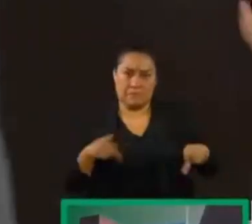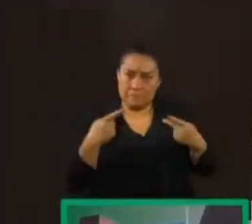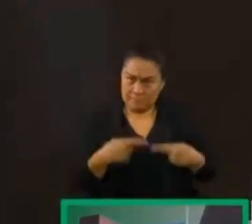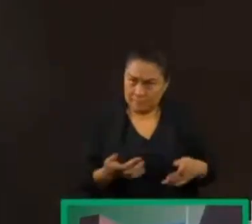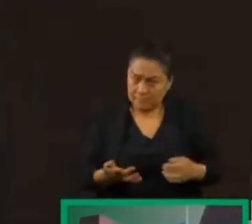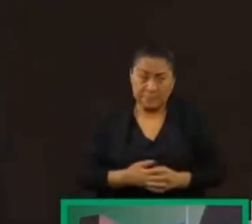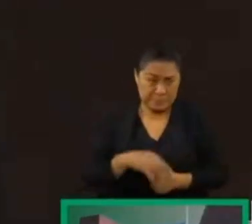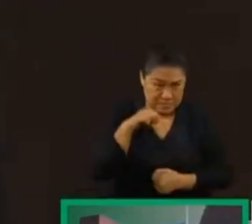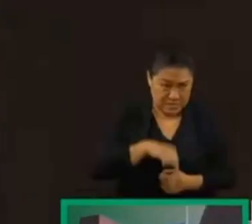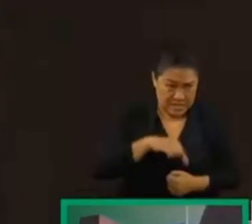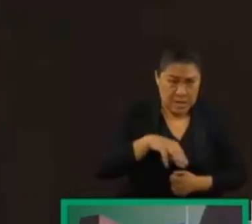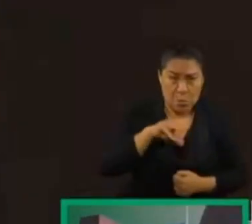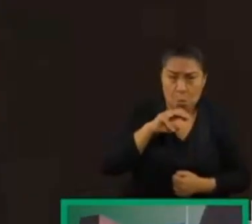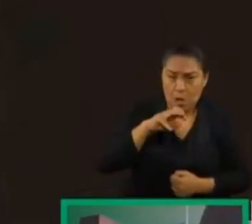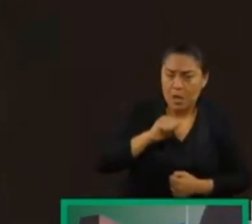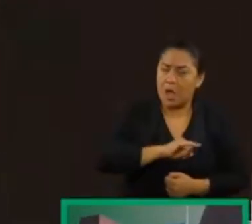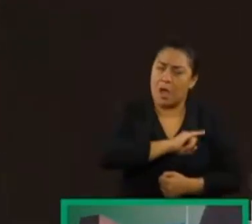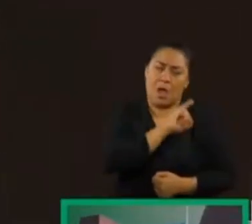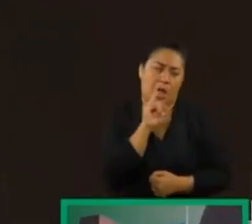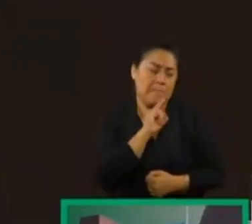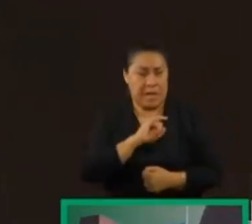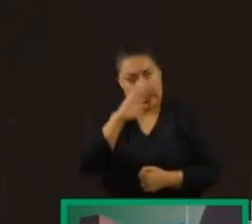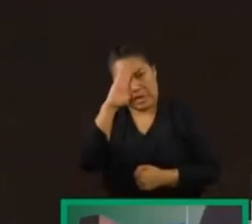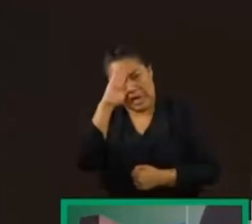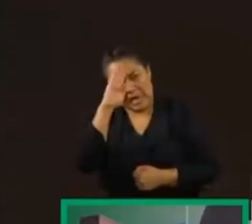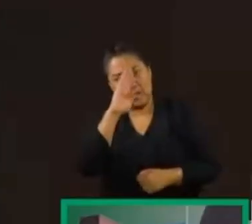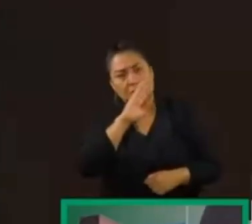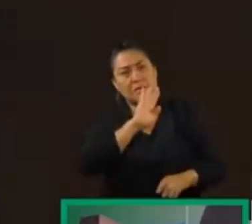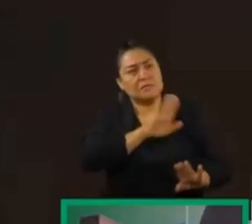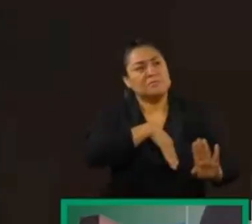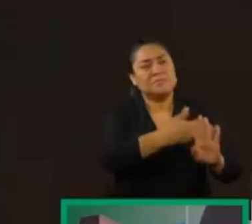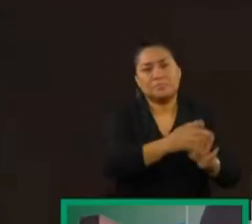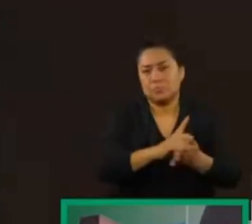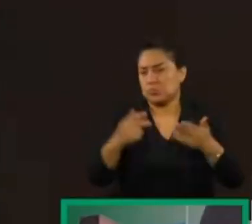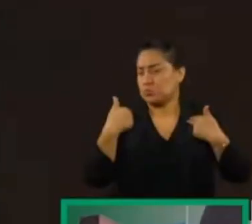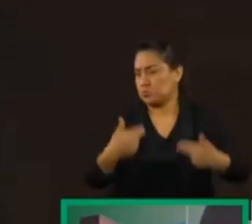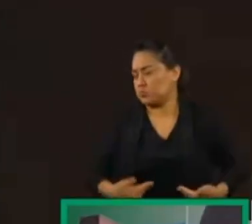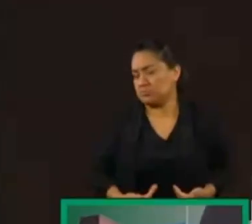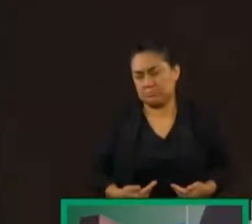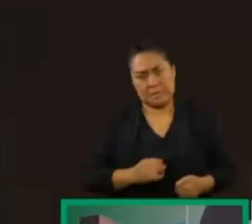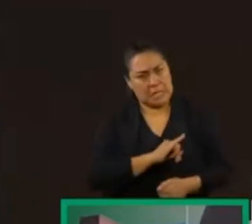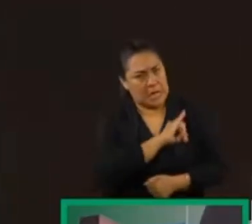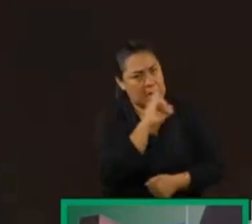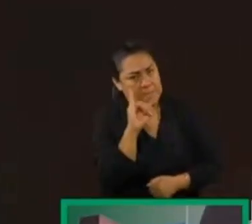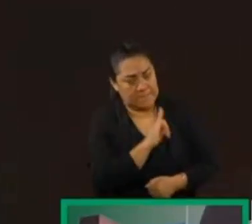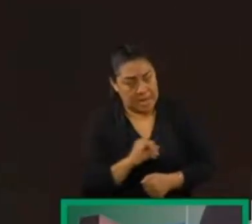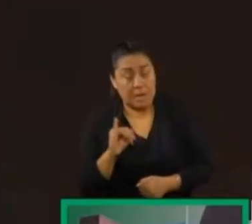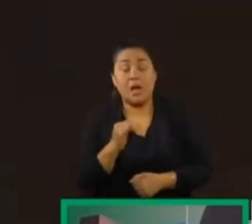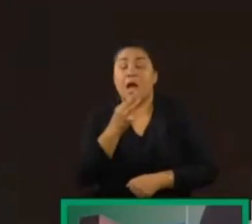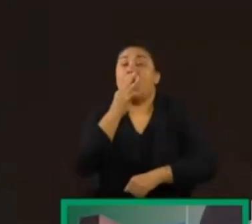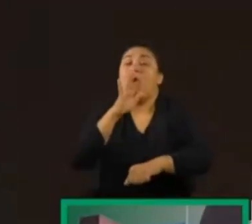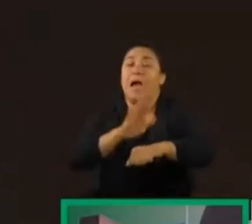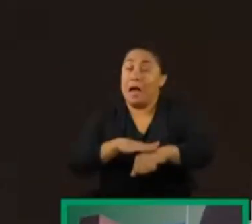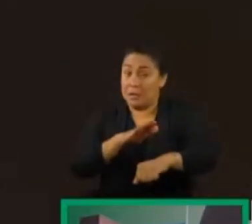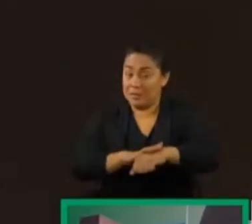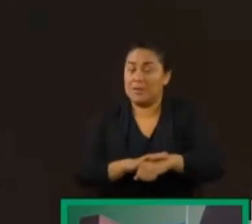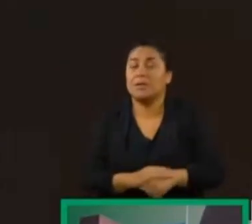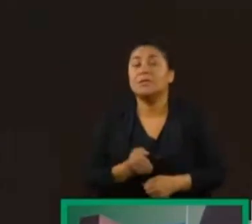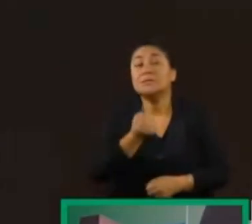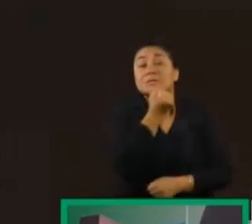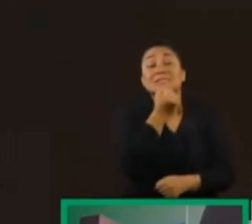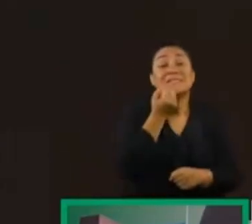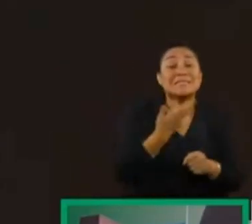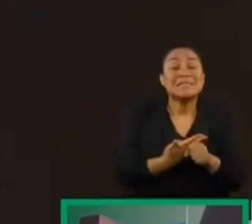En Morena jamás violentaremos los derechos humanos. Y quiero que sepan que nuestro secretario de